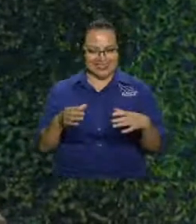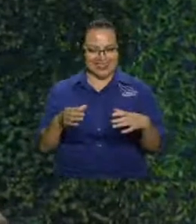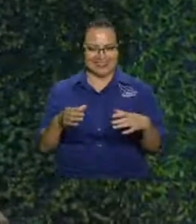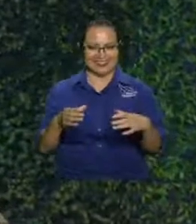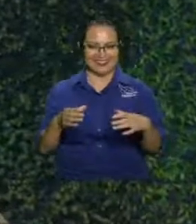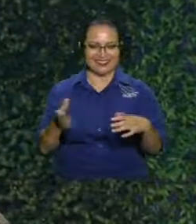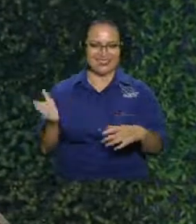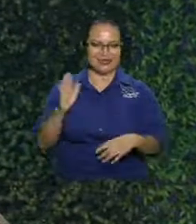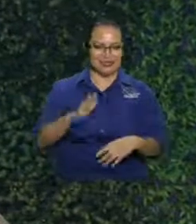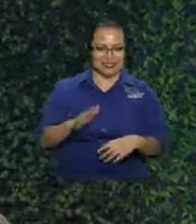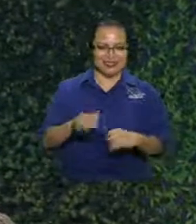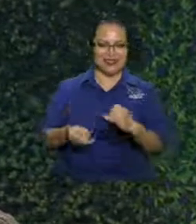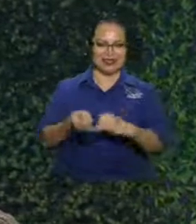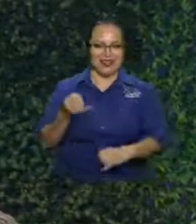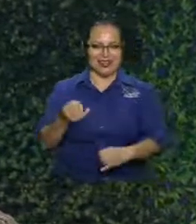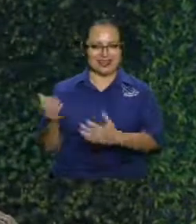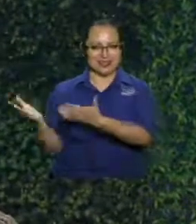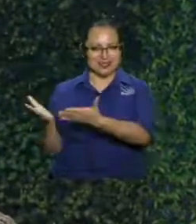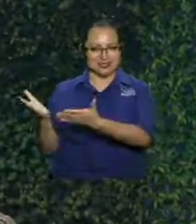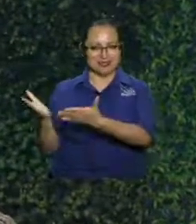comer pastel.